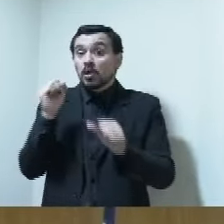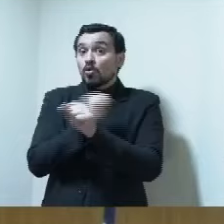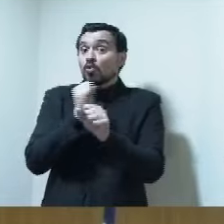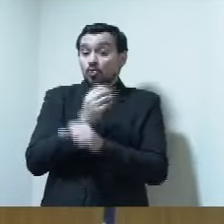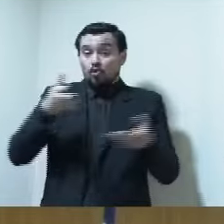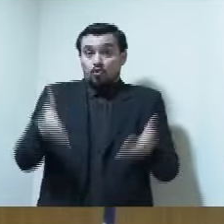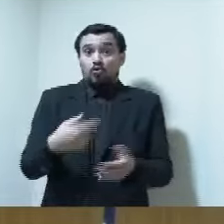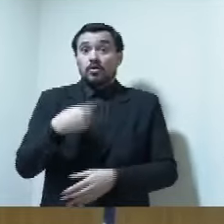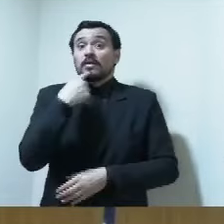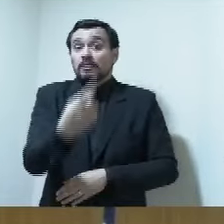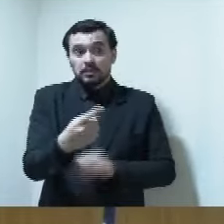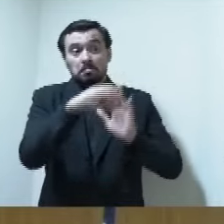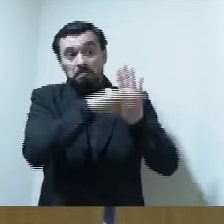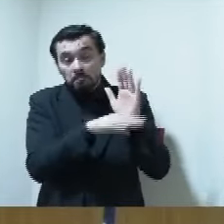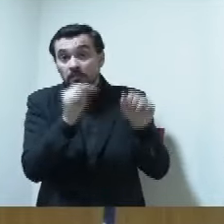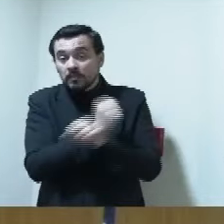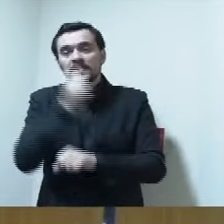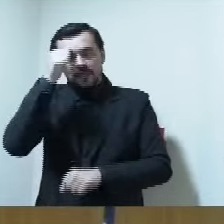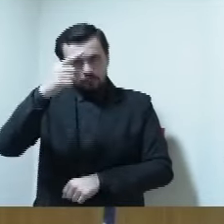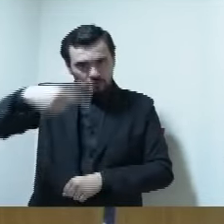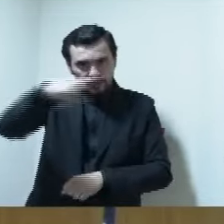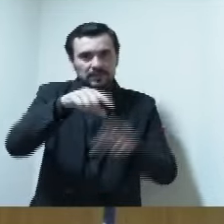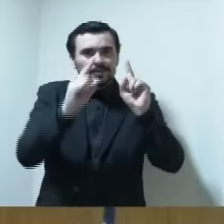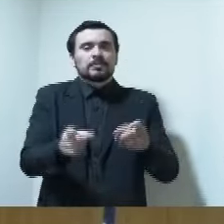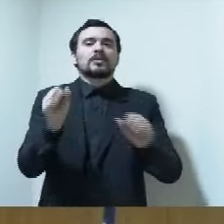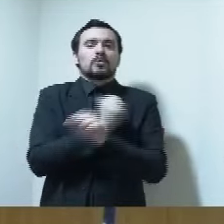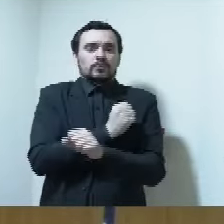mencionen son también logros suyos.